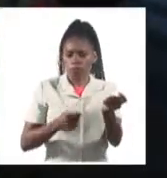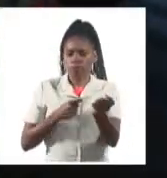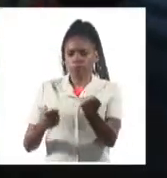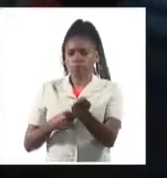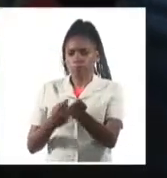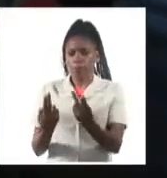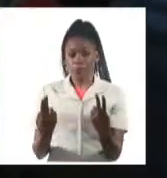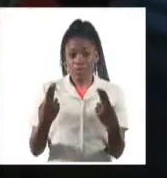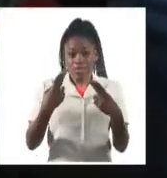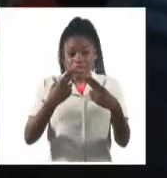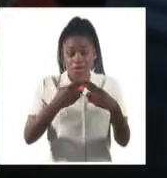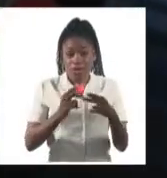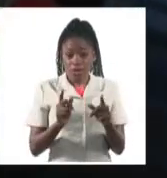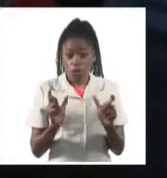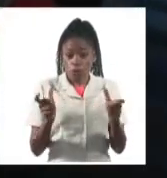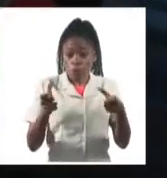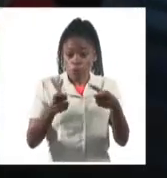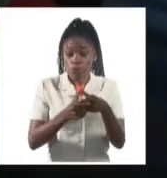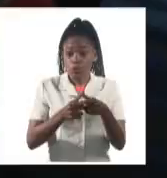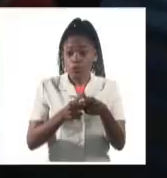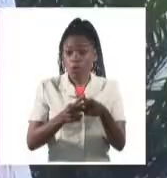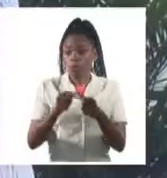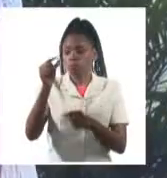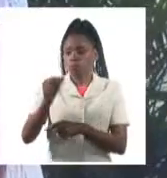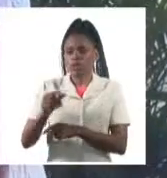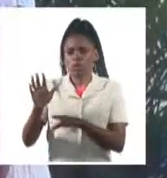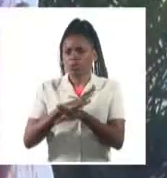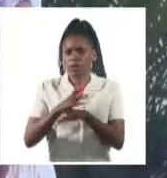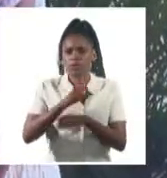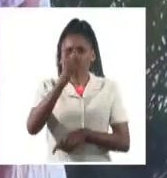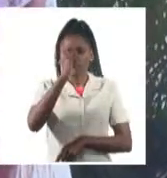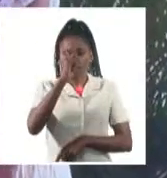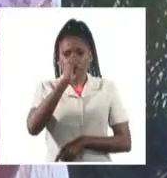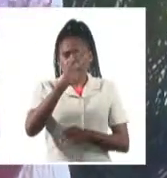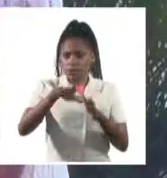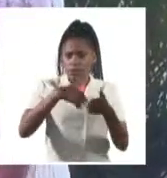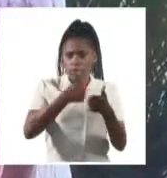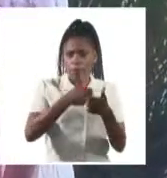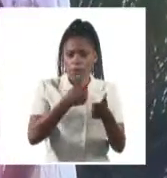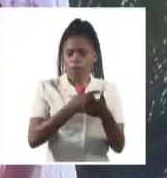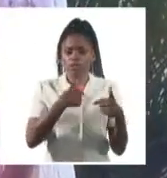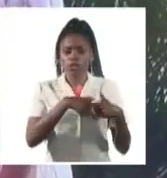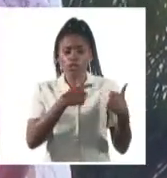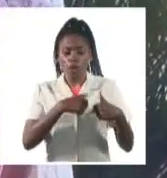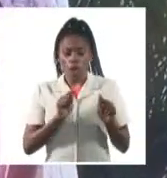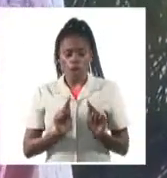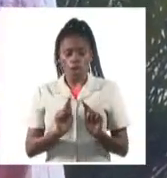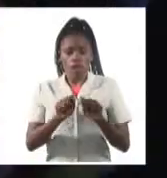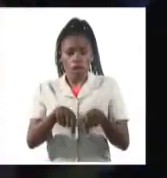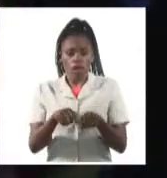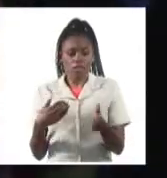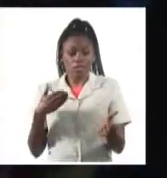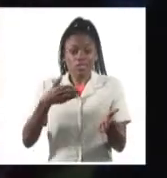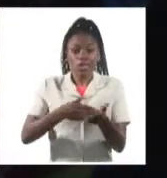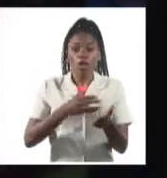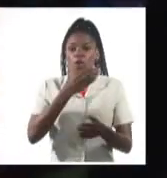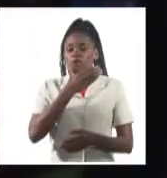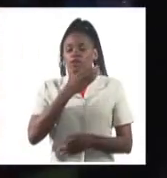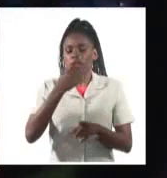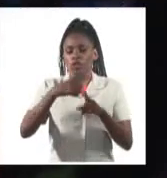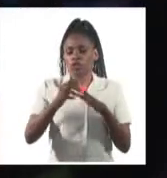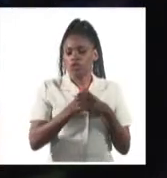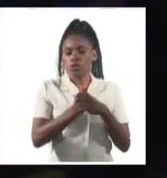conmemorativo que reunió a ciudadanos de todas las edades y sectores tuvo lugar en el corazón de la urbe a donde llegó Fidel y otros líderes